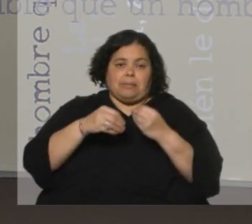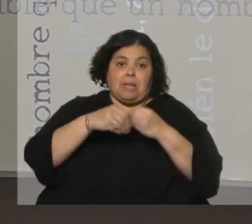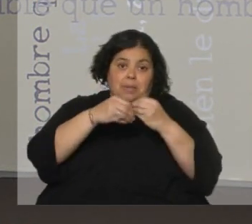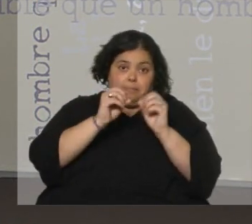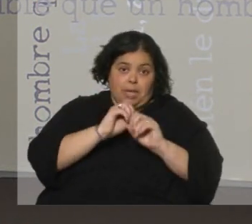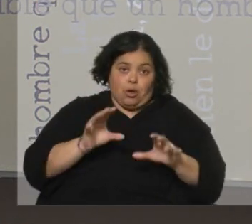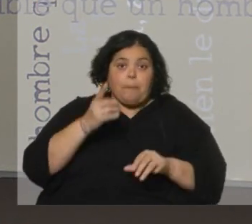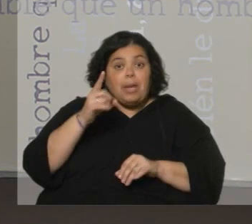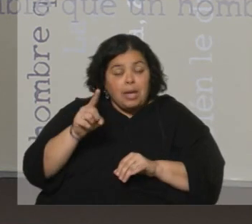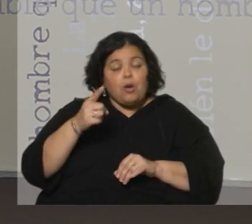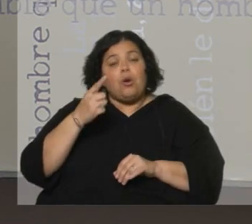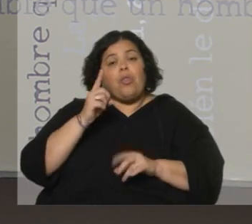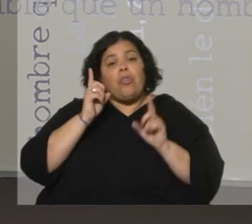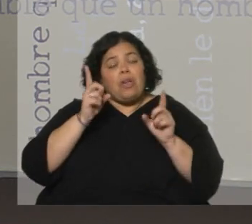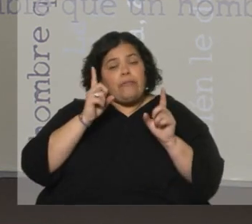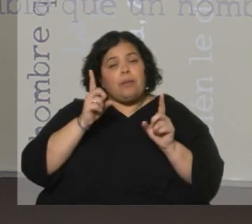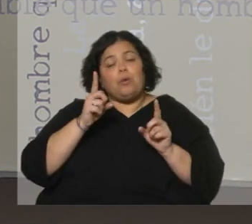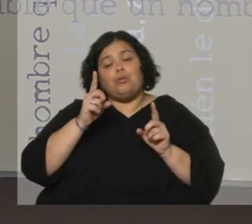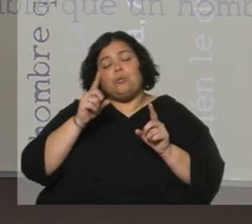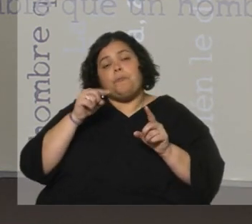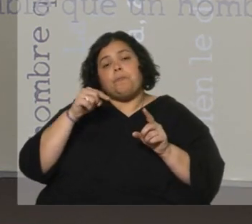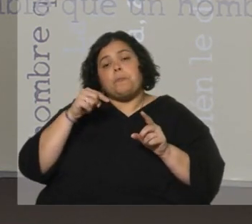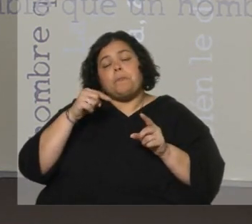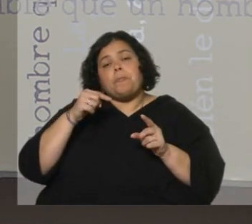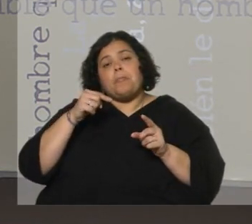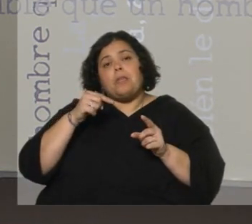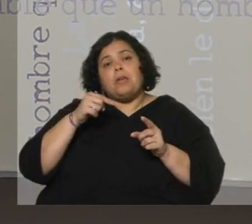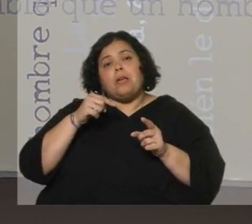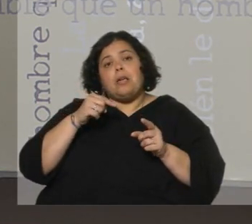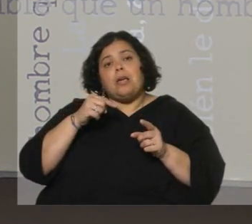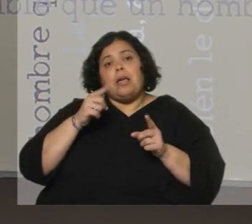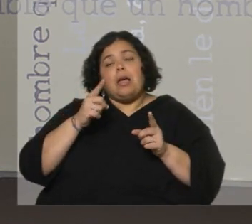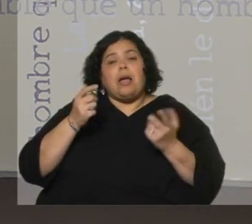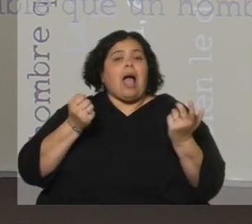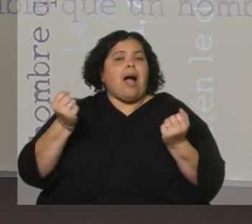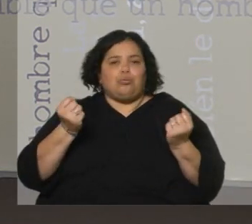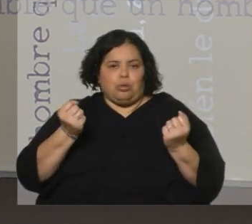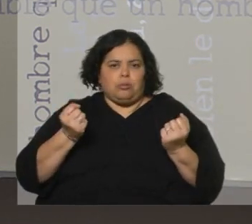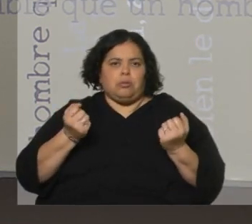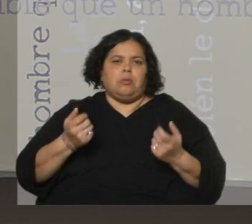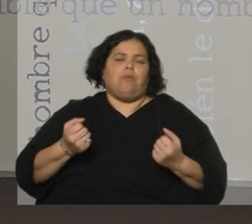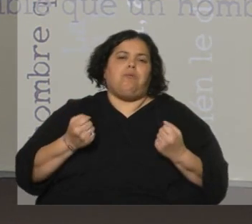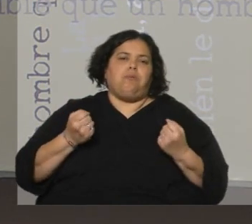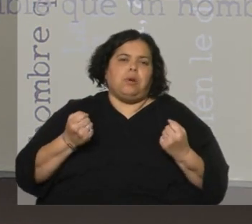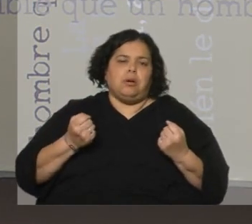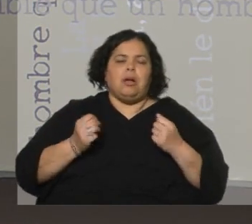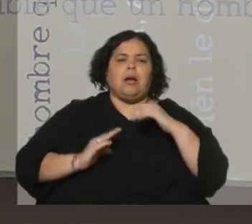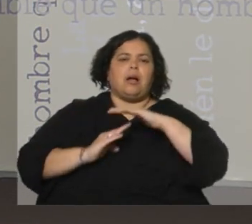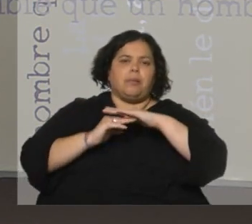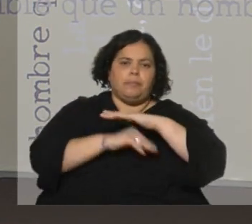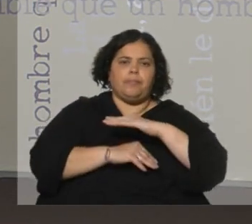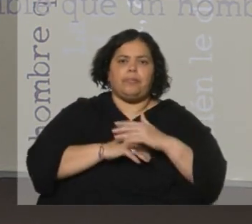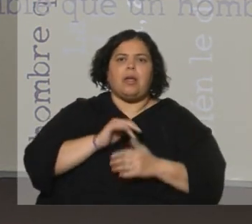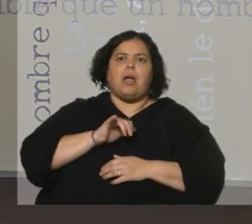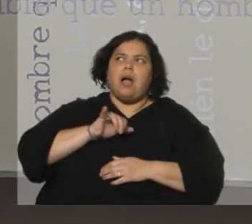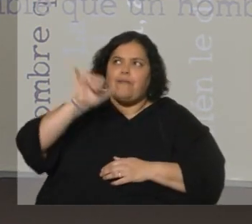que que llegar a a un punto de de de tomar conciencia de que de que prender el auto genera gases de efecto invernadero de que tomarse el avión